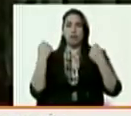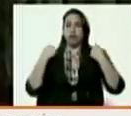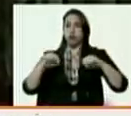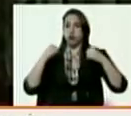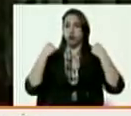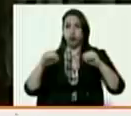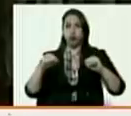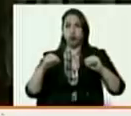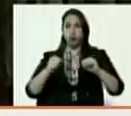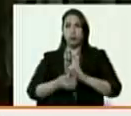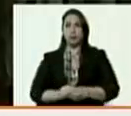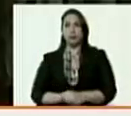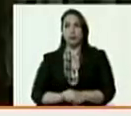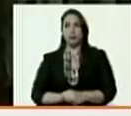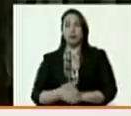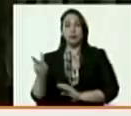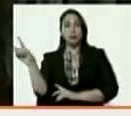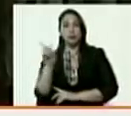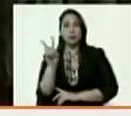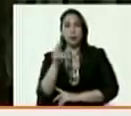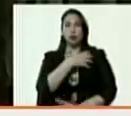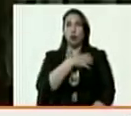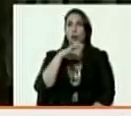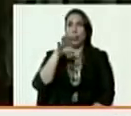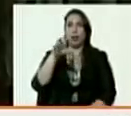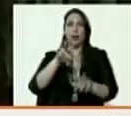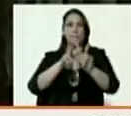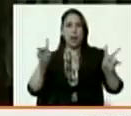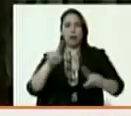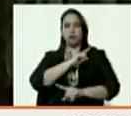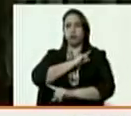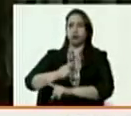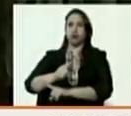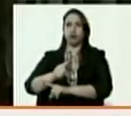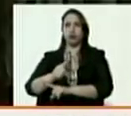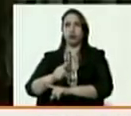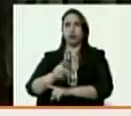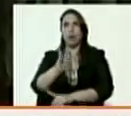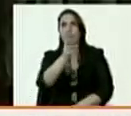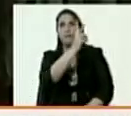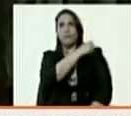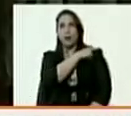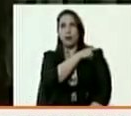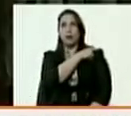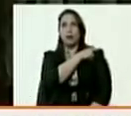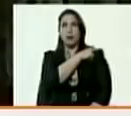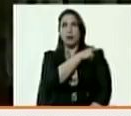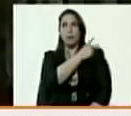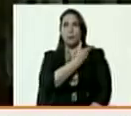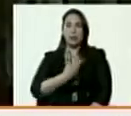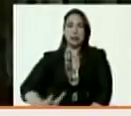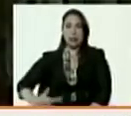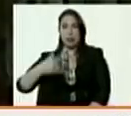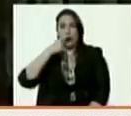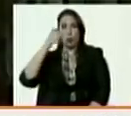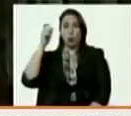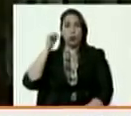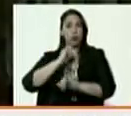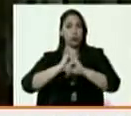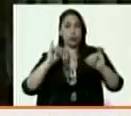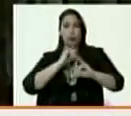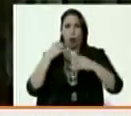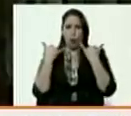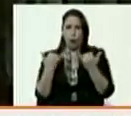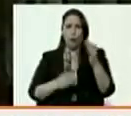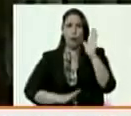ejercicios Venezuela, Soberanía y Paz ordenadas por el comandante en jefe y que están en pleno